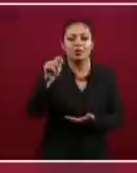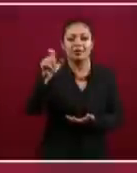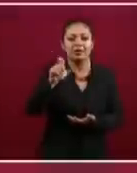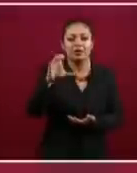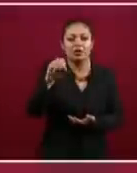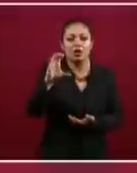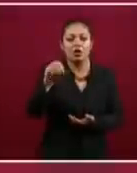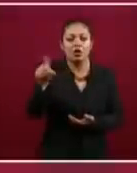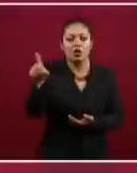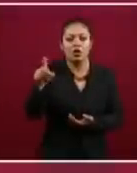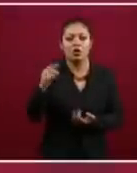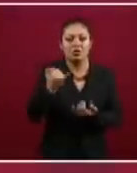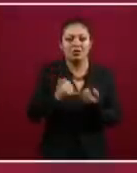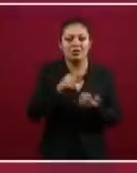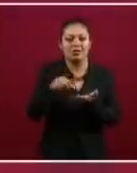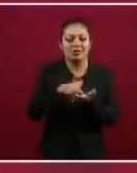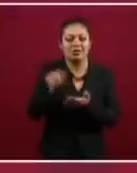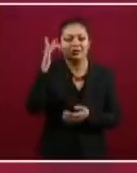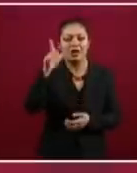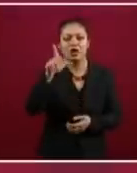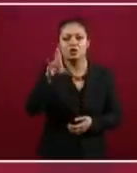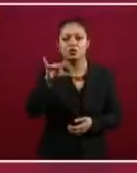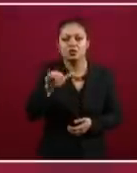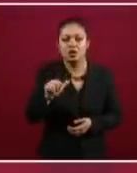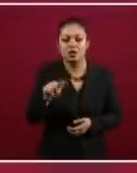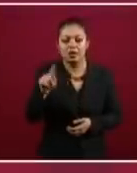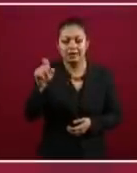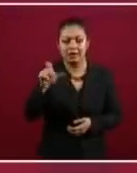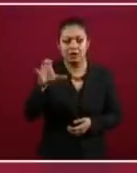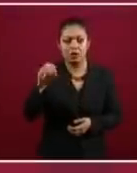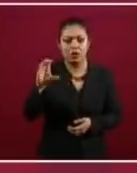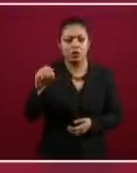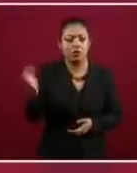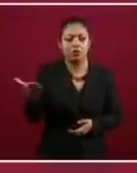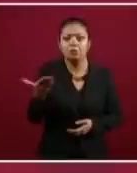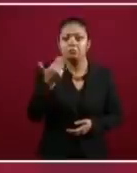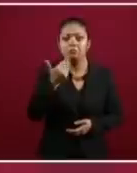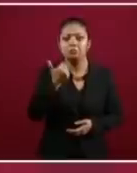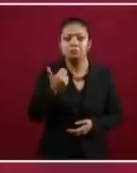Texcoco y Santa Lucía. Texcoco, no hubieron amparos.